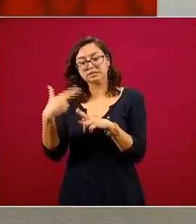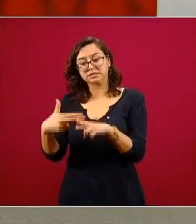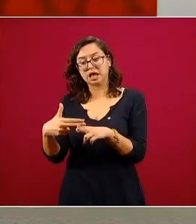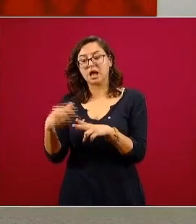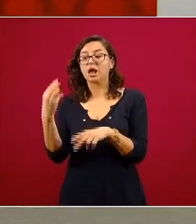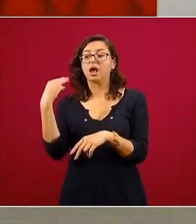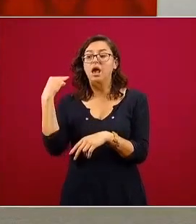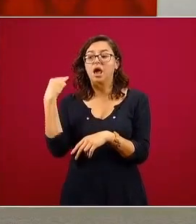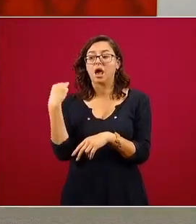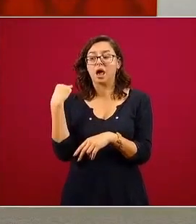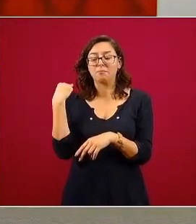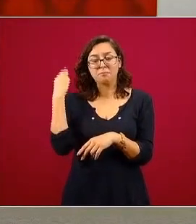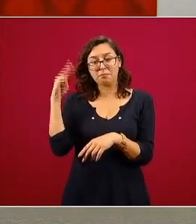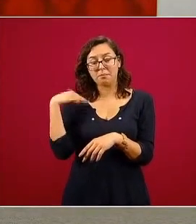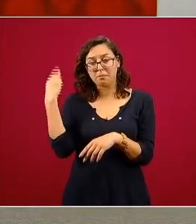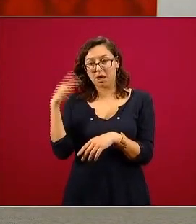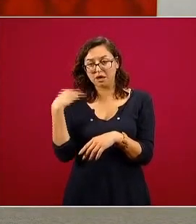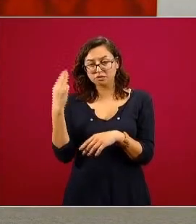hizo ya